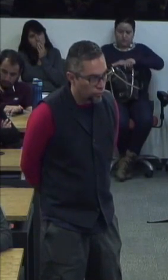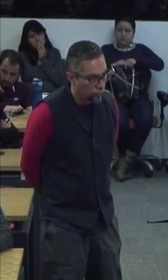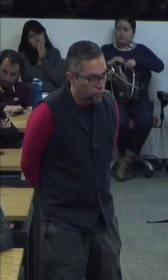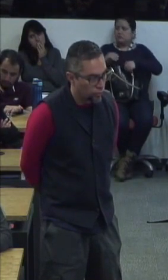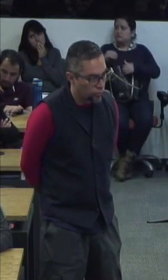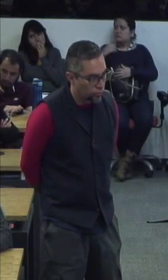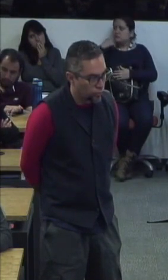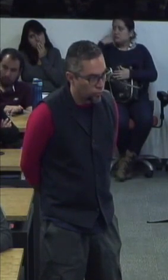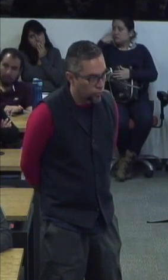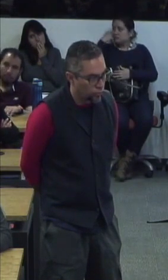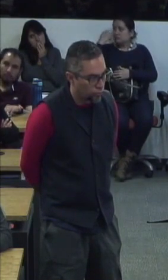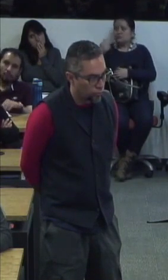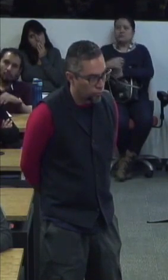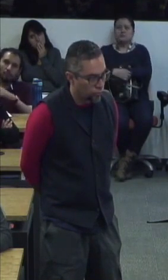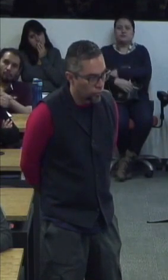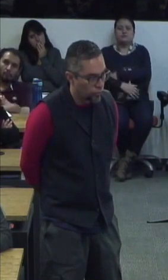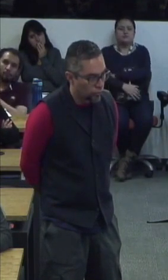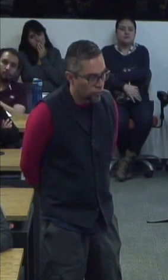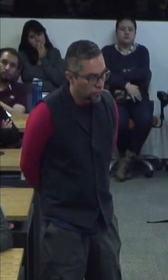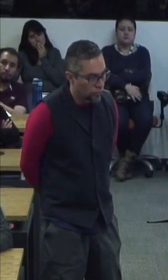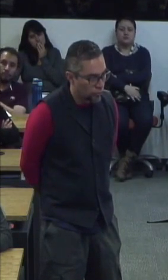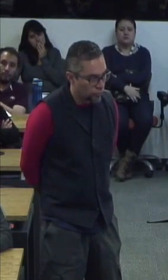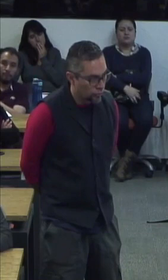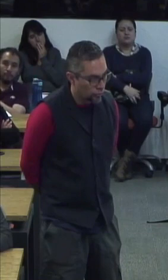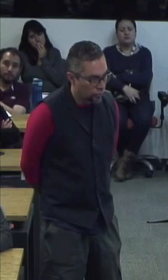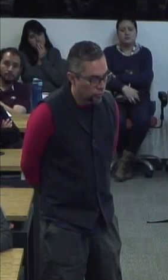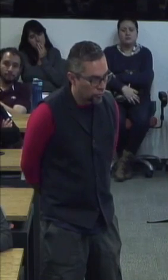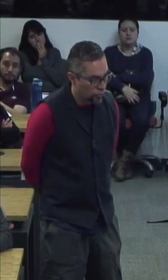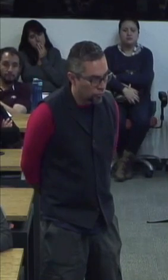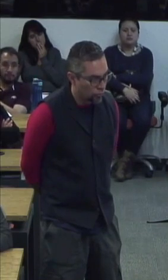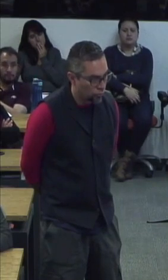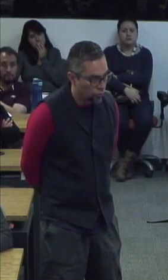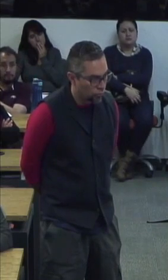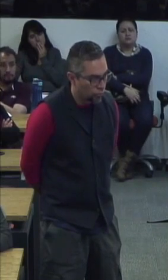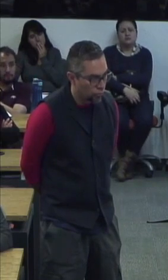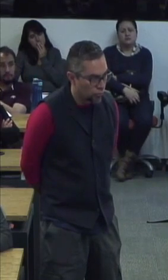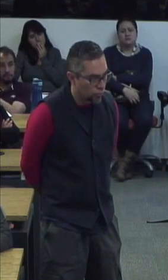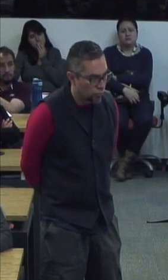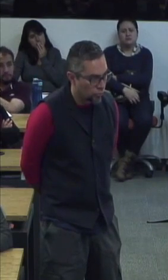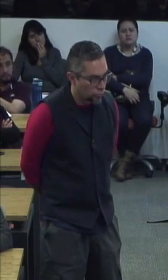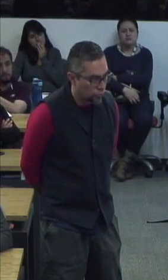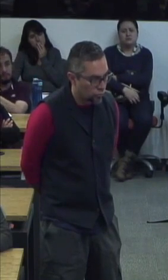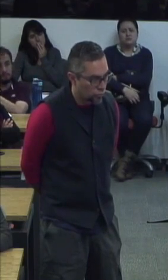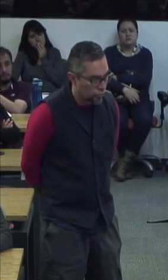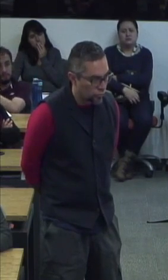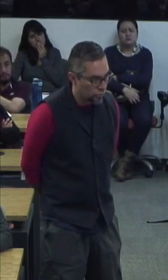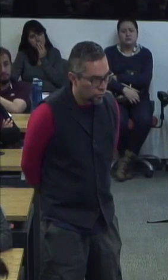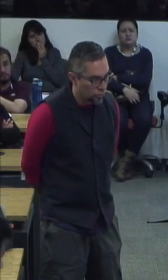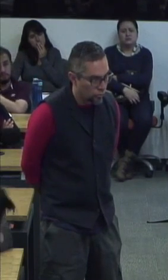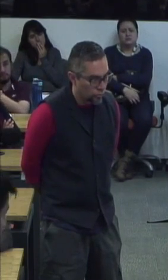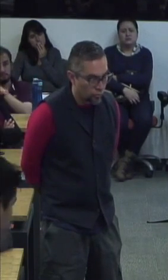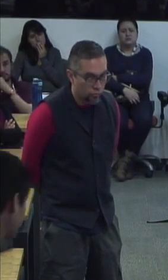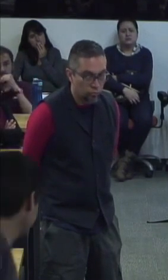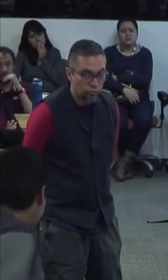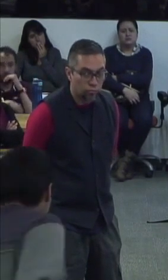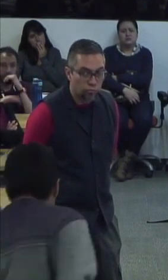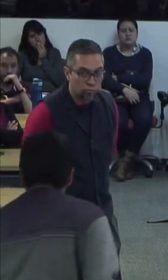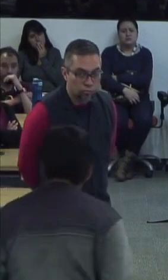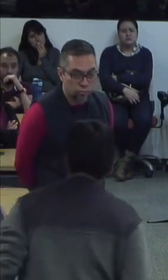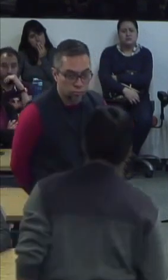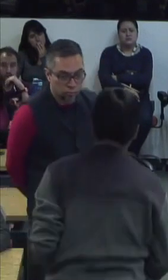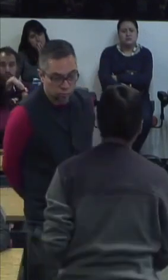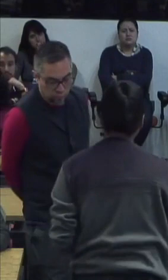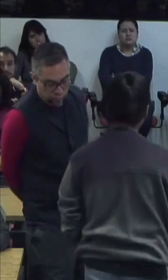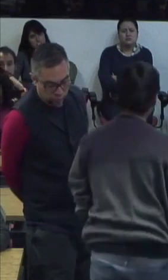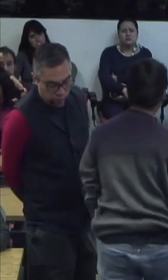muchas cosas las vamos aprendiendo en la vida. Claro que unos aprendemos mejor unas cosas, otros otras, y bueno, pues ahí es donde